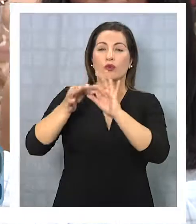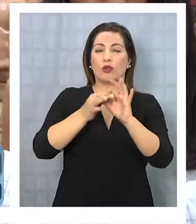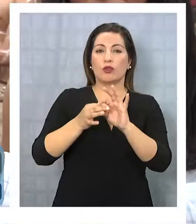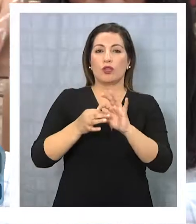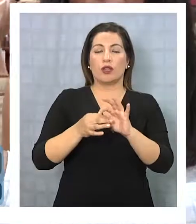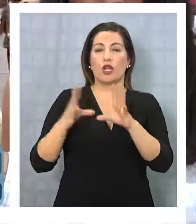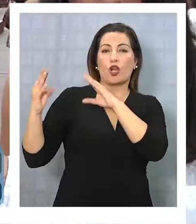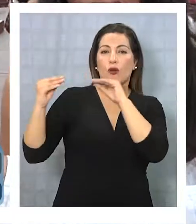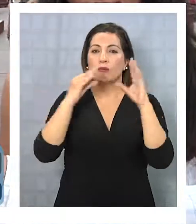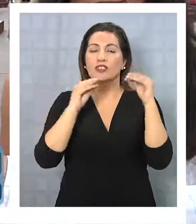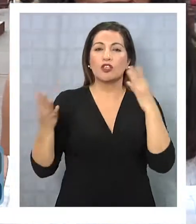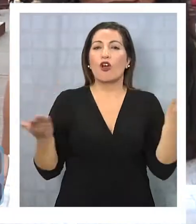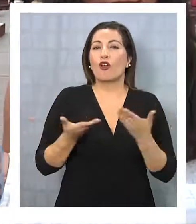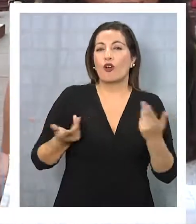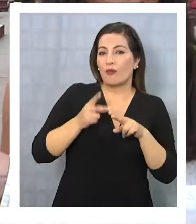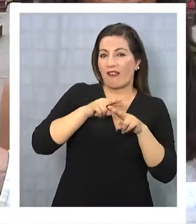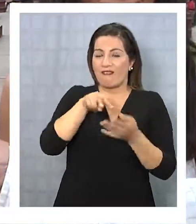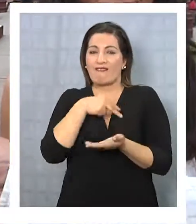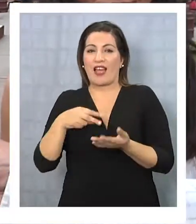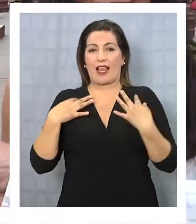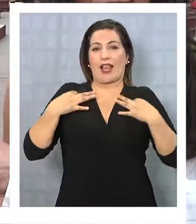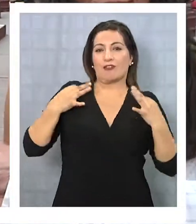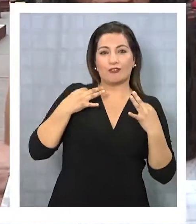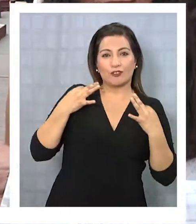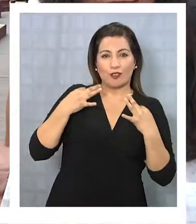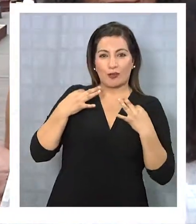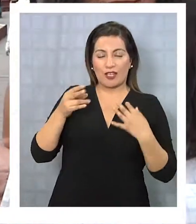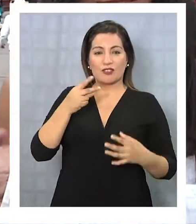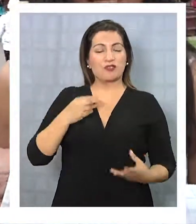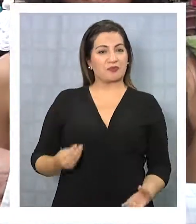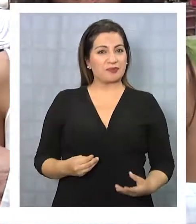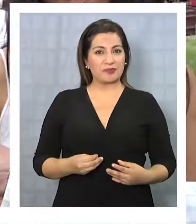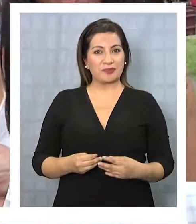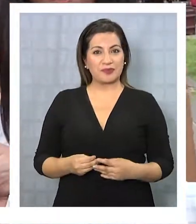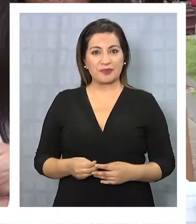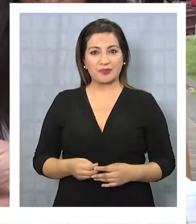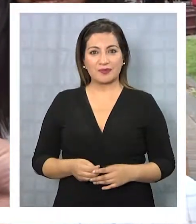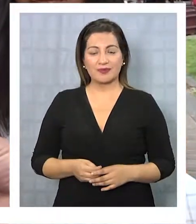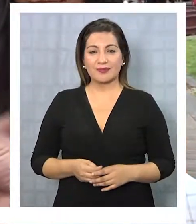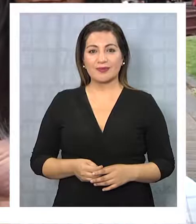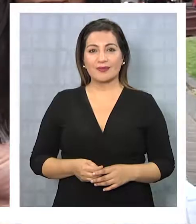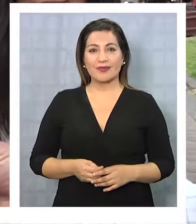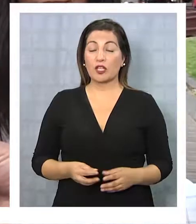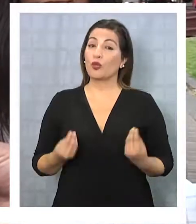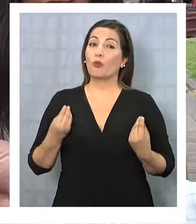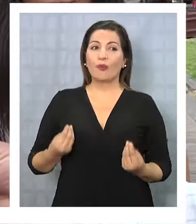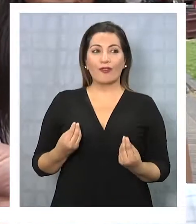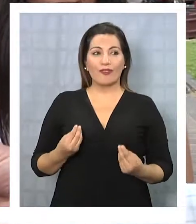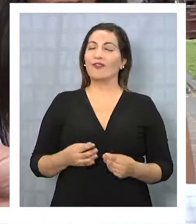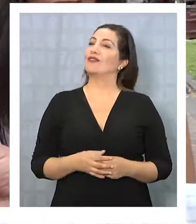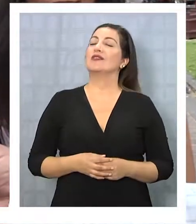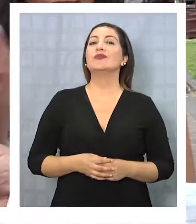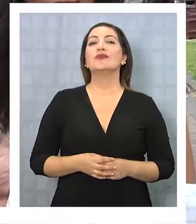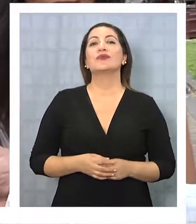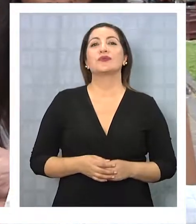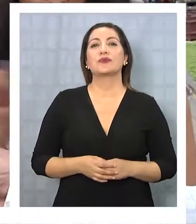organizándonos cómo iba a ser el baile, la vestimenta, entonces fue como bastante fructífera la